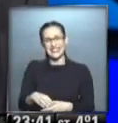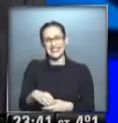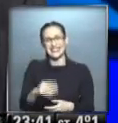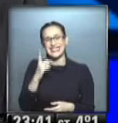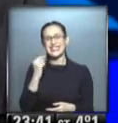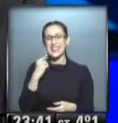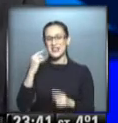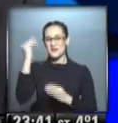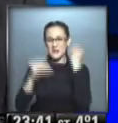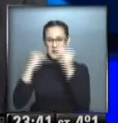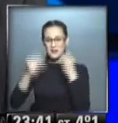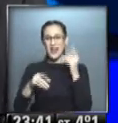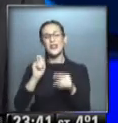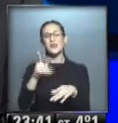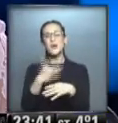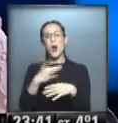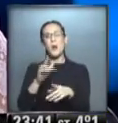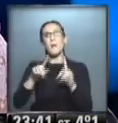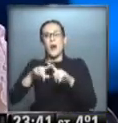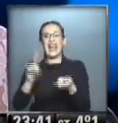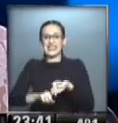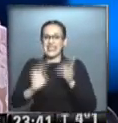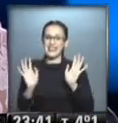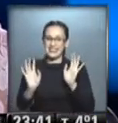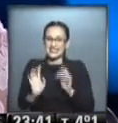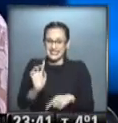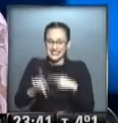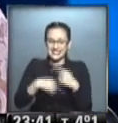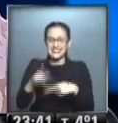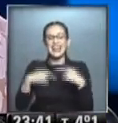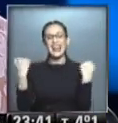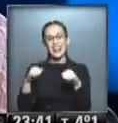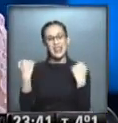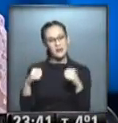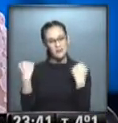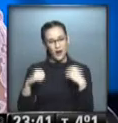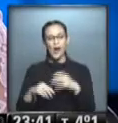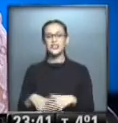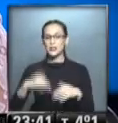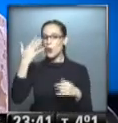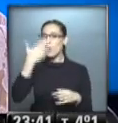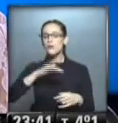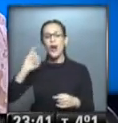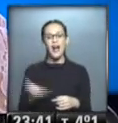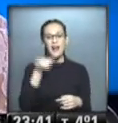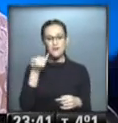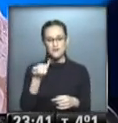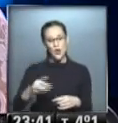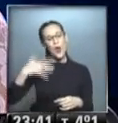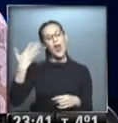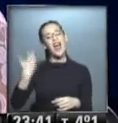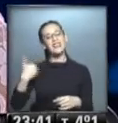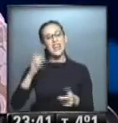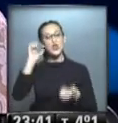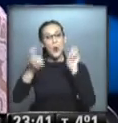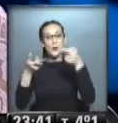cargo también en este momento. También. Adelante. Seguimos mejor repasando deportes, en este caso la buena victoria del último campeón del fútbol argentino, Newell's, que venció 3-2